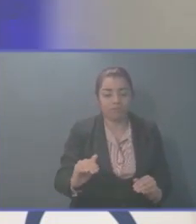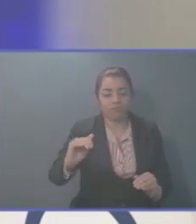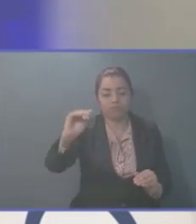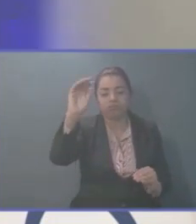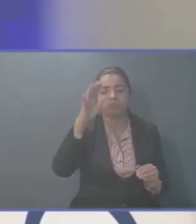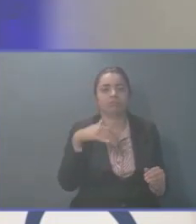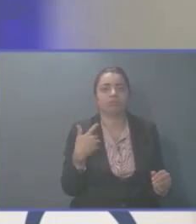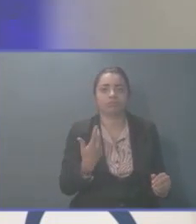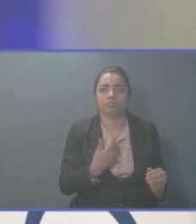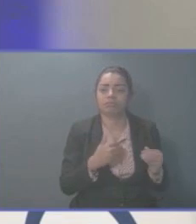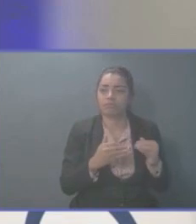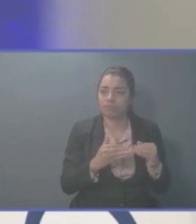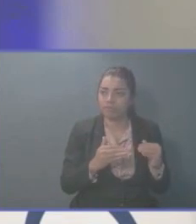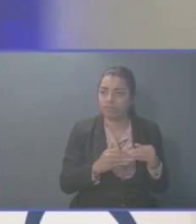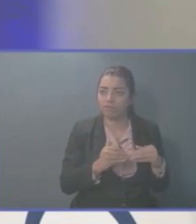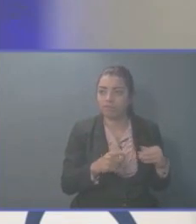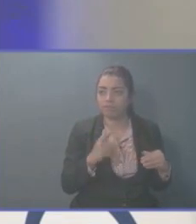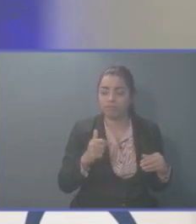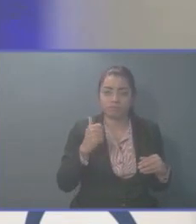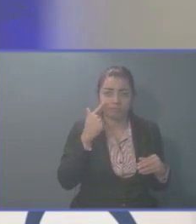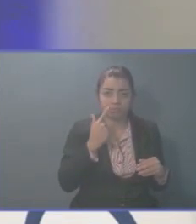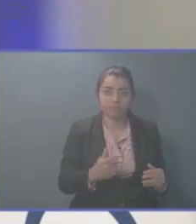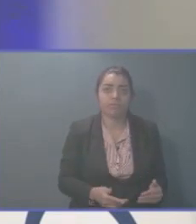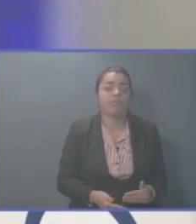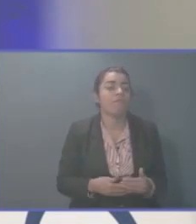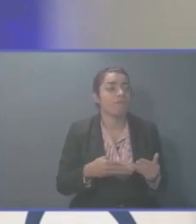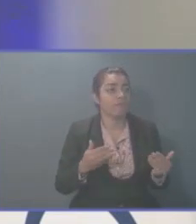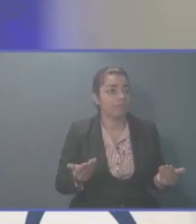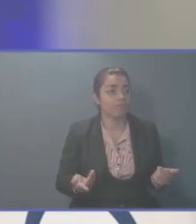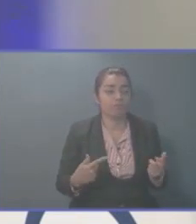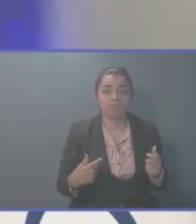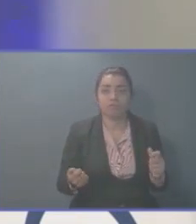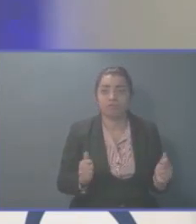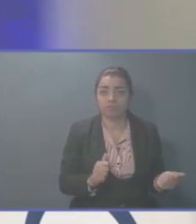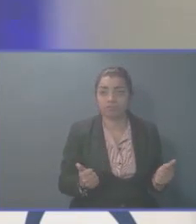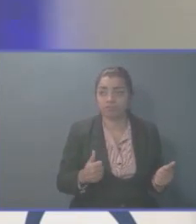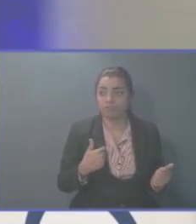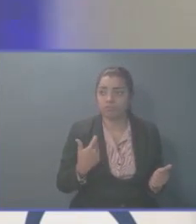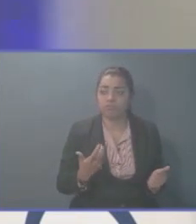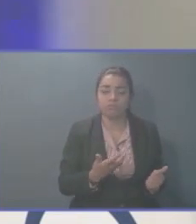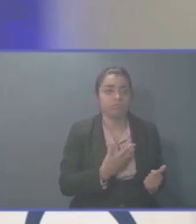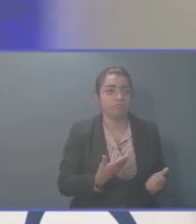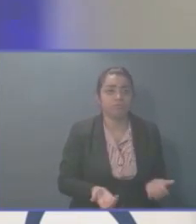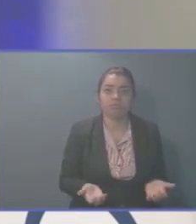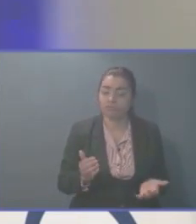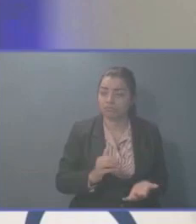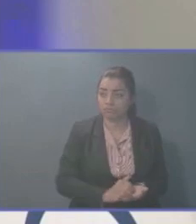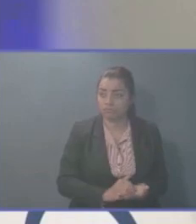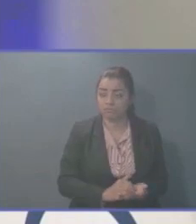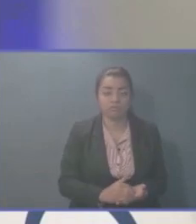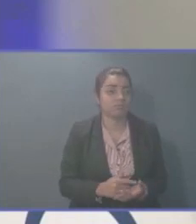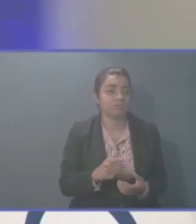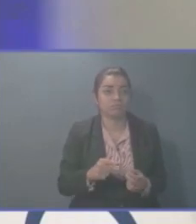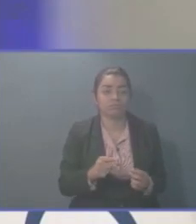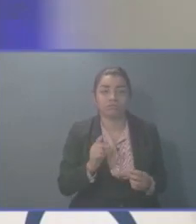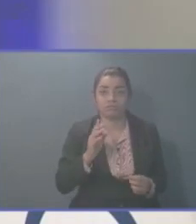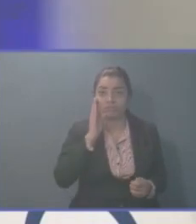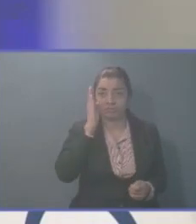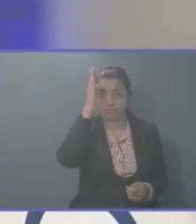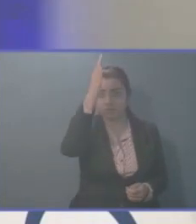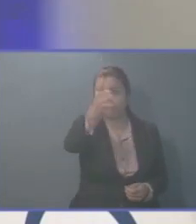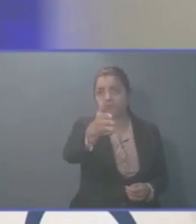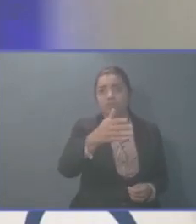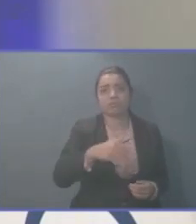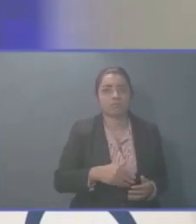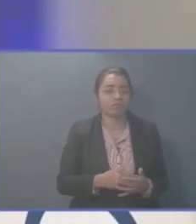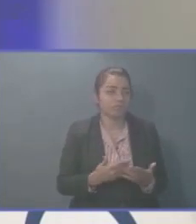tengamos presente esa memoria histórica, porque de ello depende que no repitamos esos mismos sucesos en el futuro. Y es que